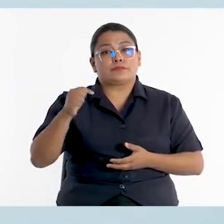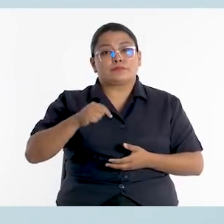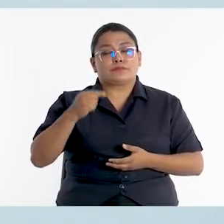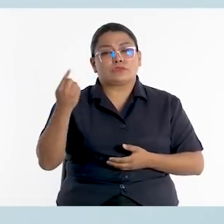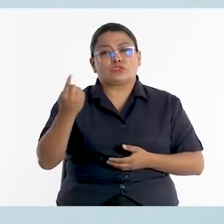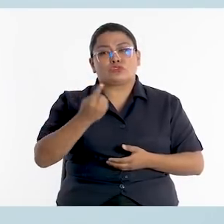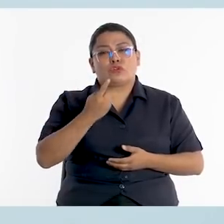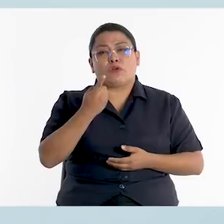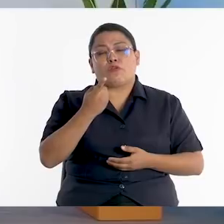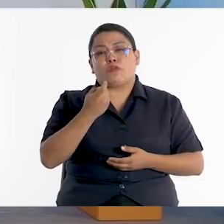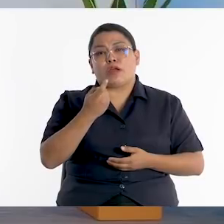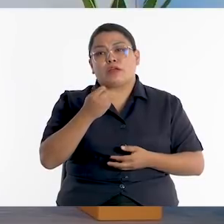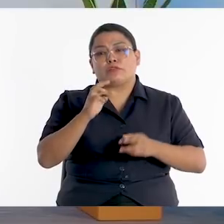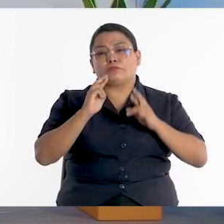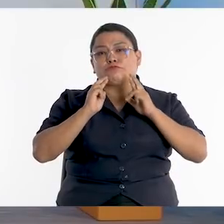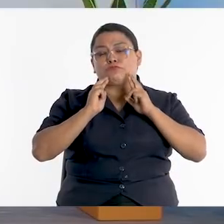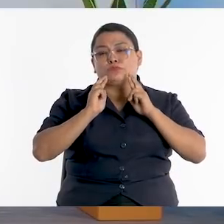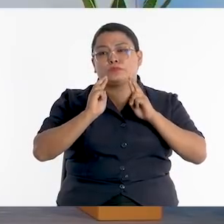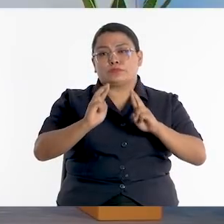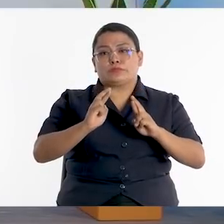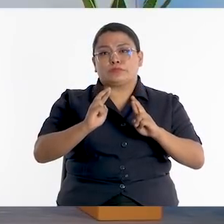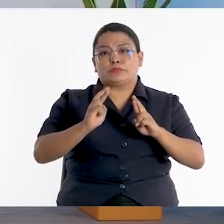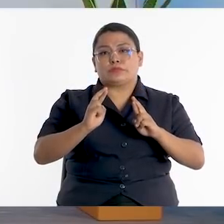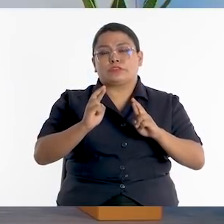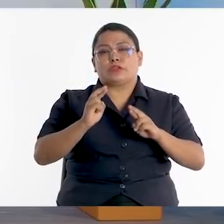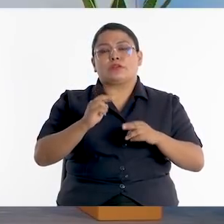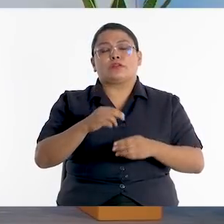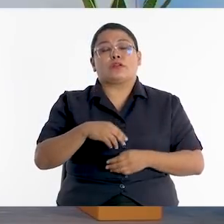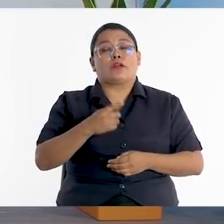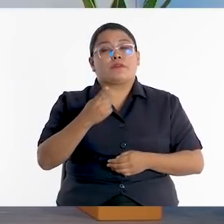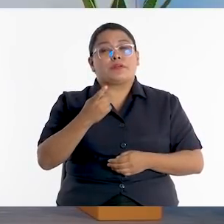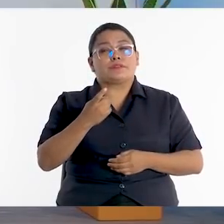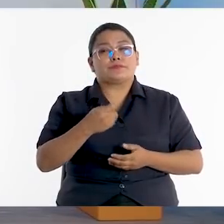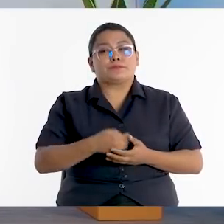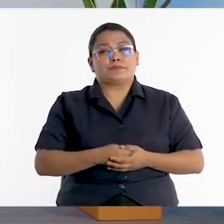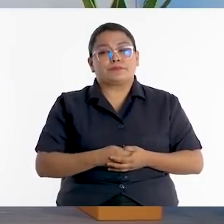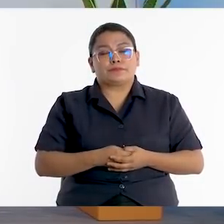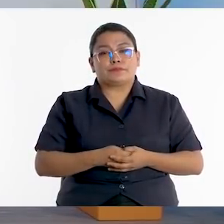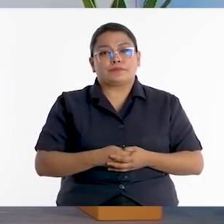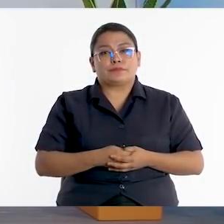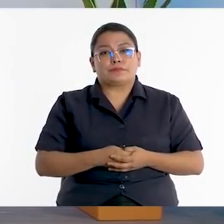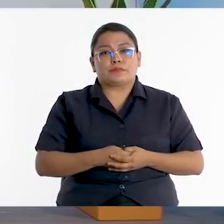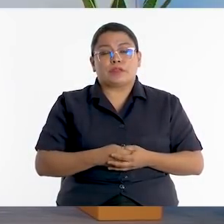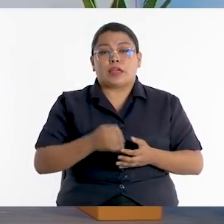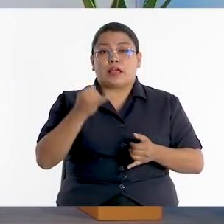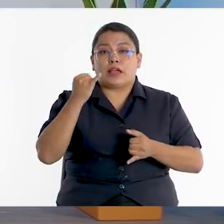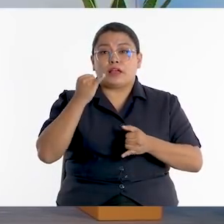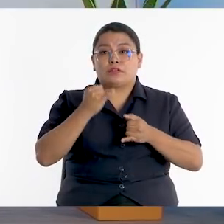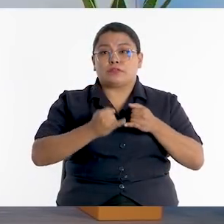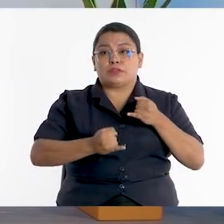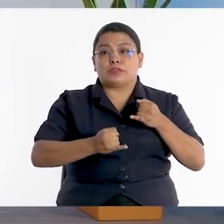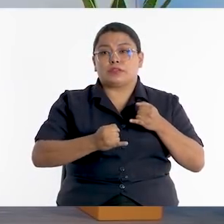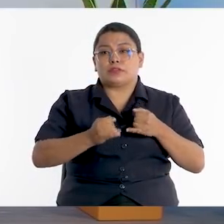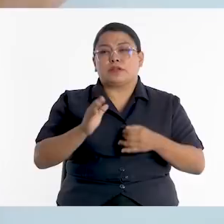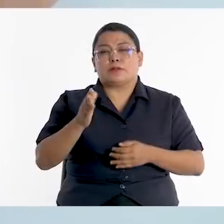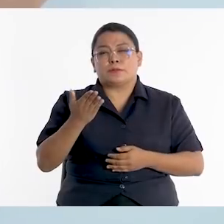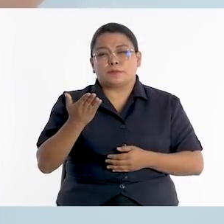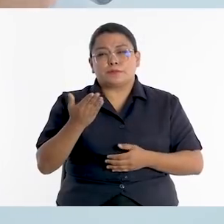Ahora solo haría falta resolver los cálculos que hacen falta. Esto al final nos